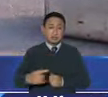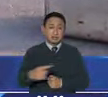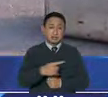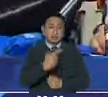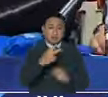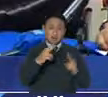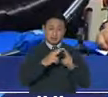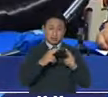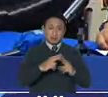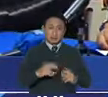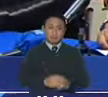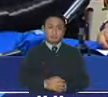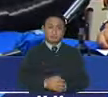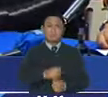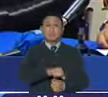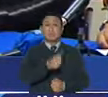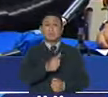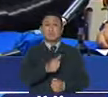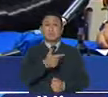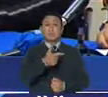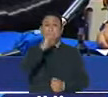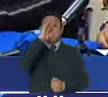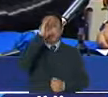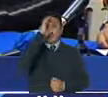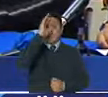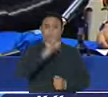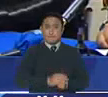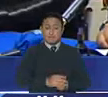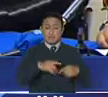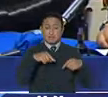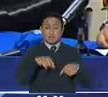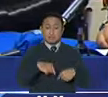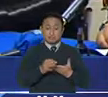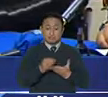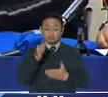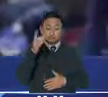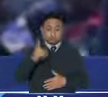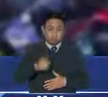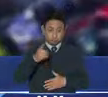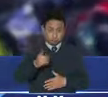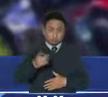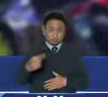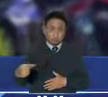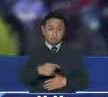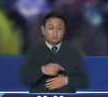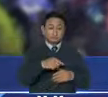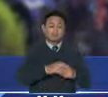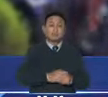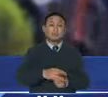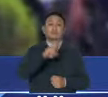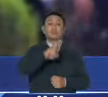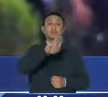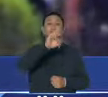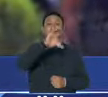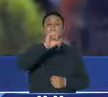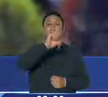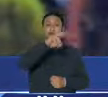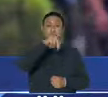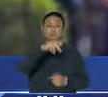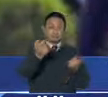reconozcan. En otro caso, la Policía Nacional, también en el Cantón Durán, pero esta vez en El Recreo, ejecutó un